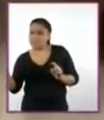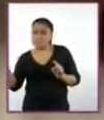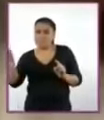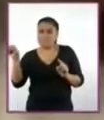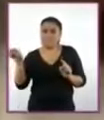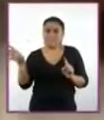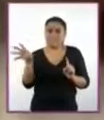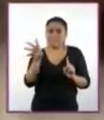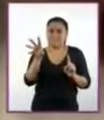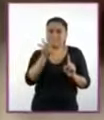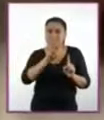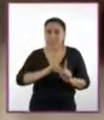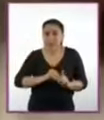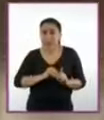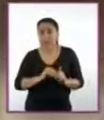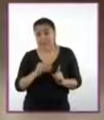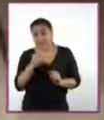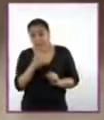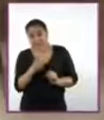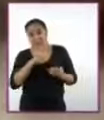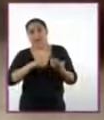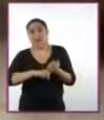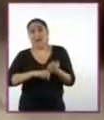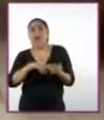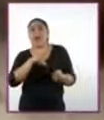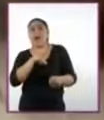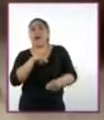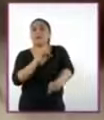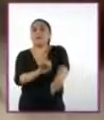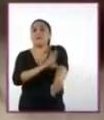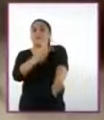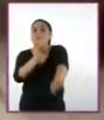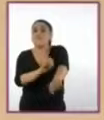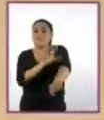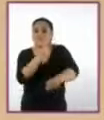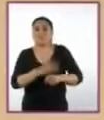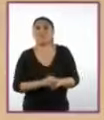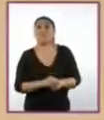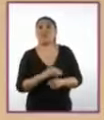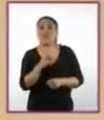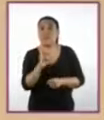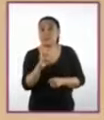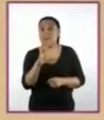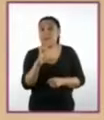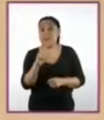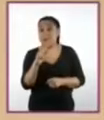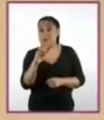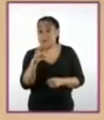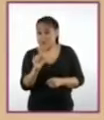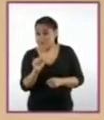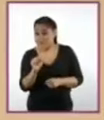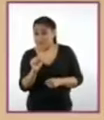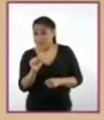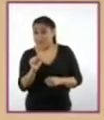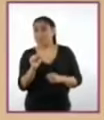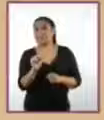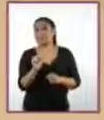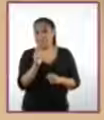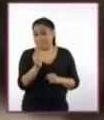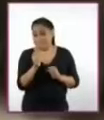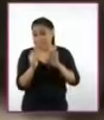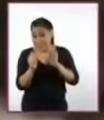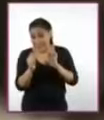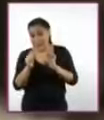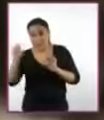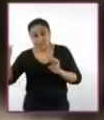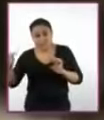del cable y resulta que este es un flujo de carga eléctrica. Conforme los electrones son jalados lejos del zinc,